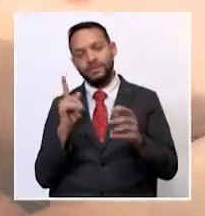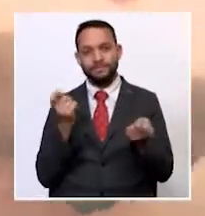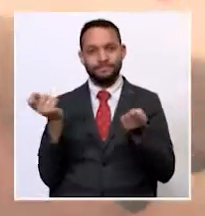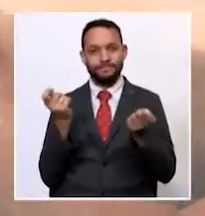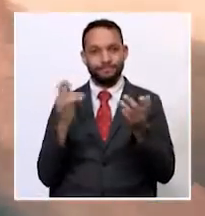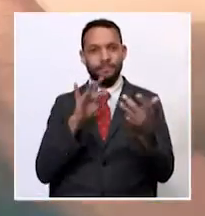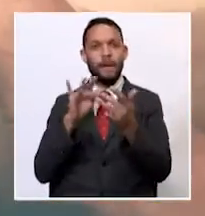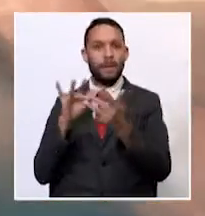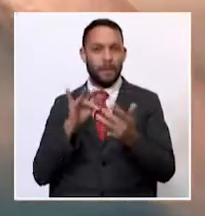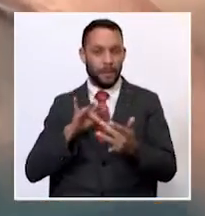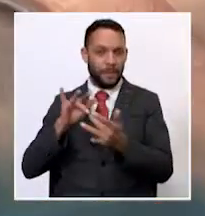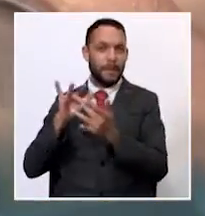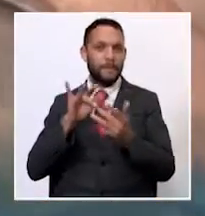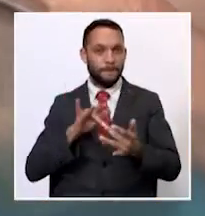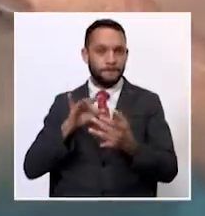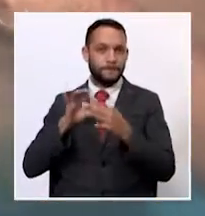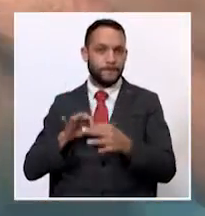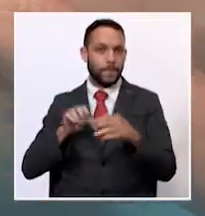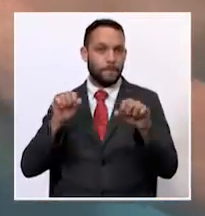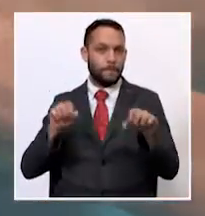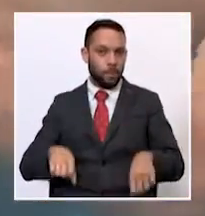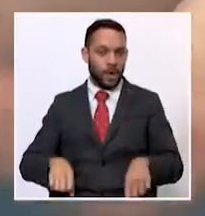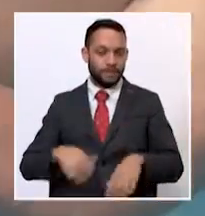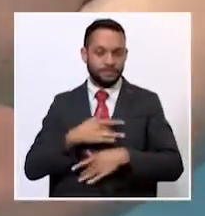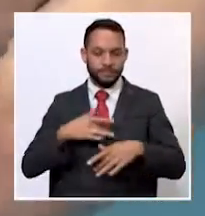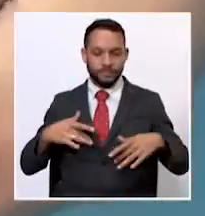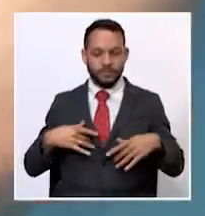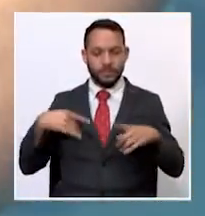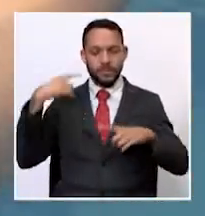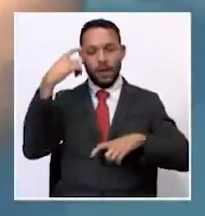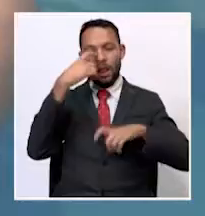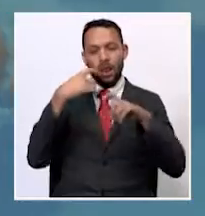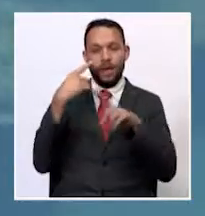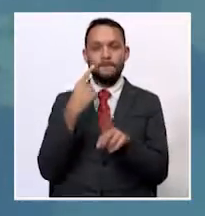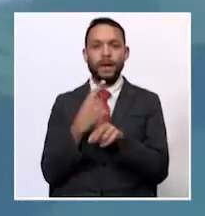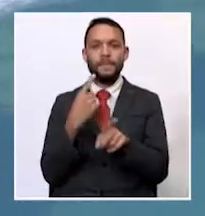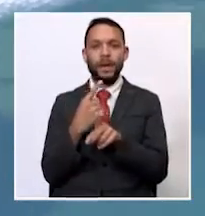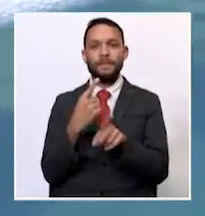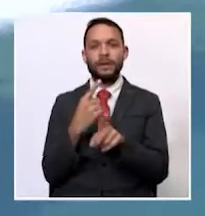que el paciente vaya atravesando un estado de meditación prácticamente.